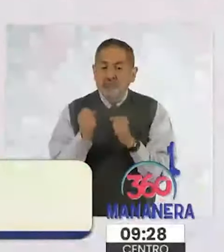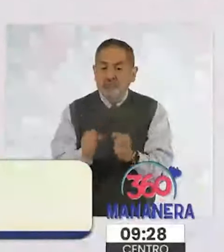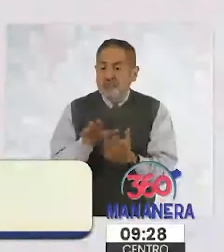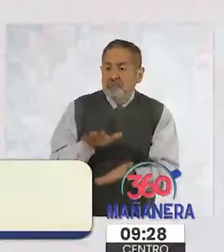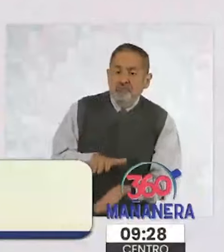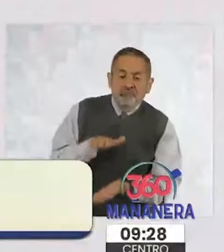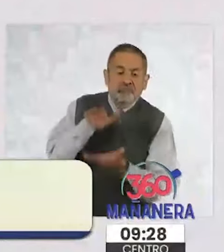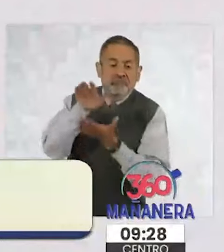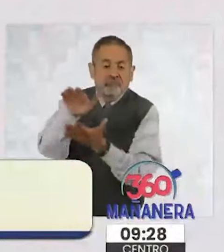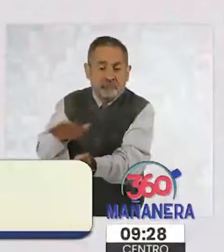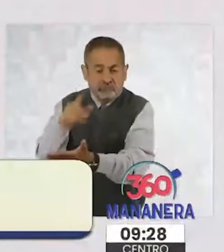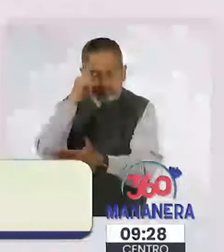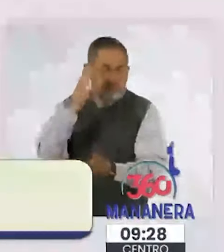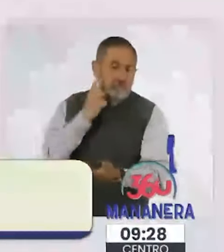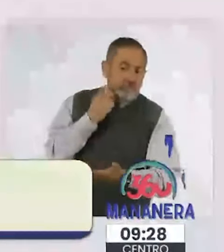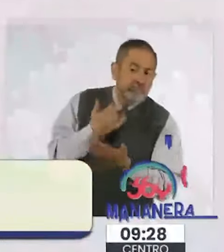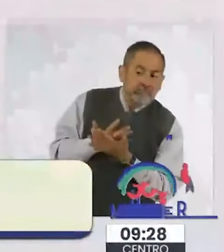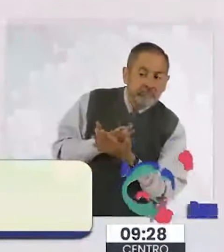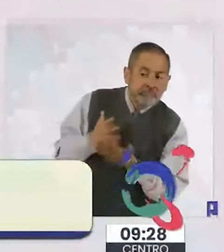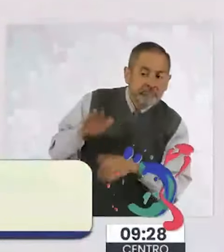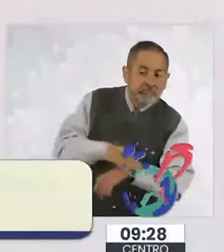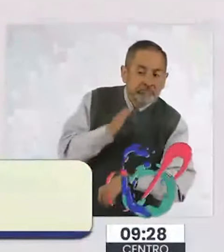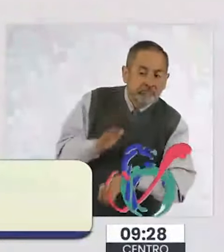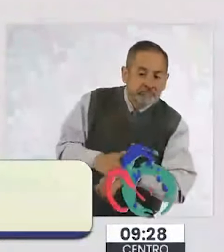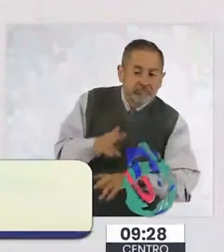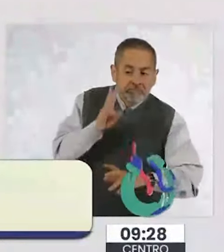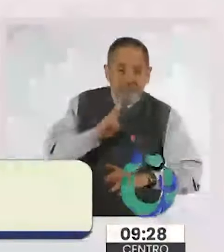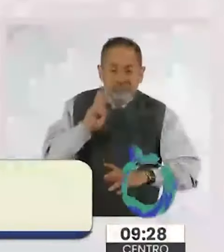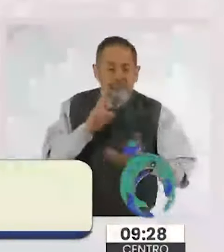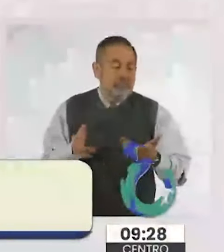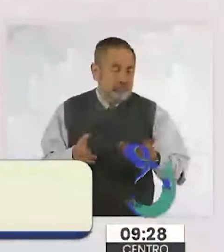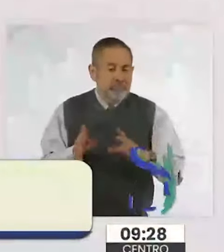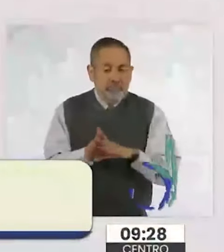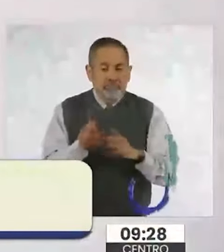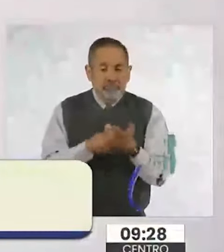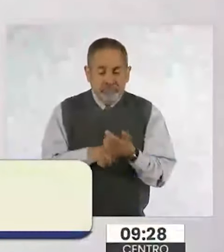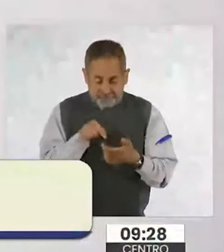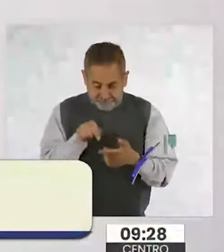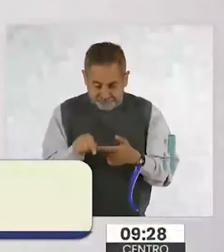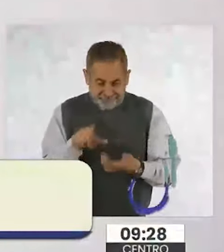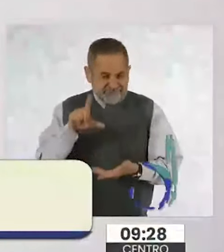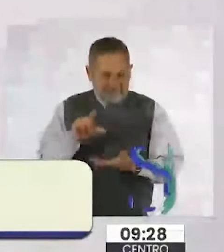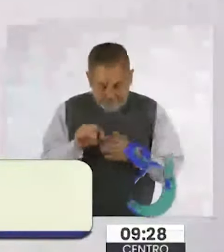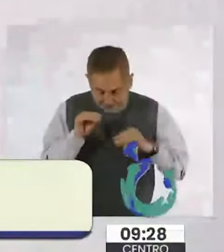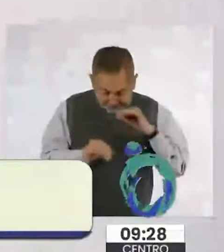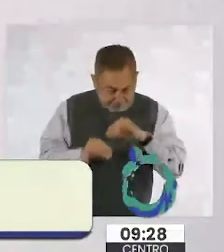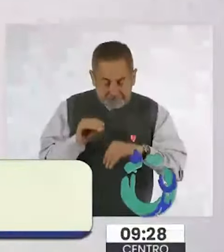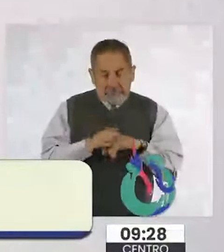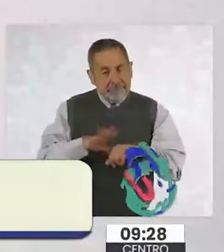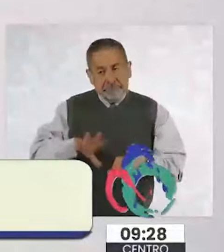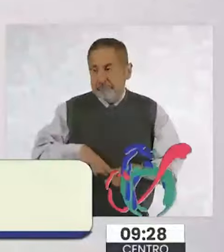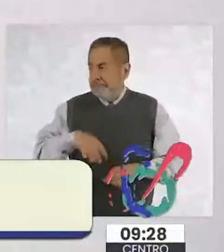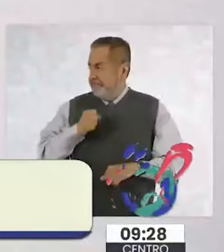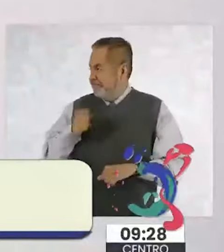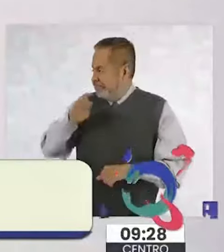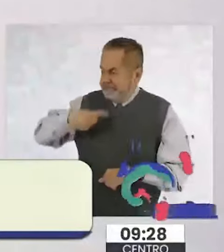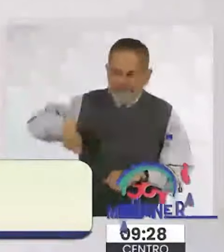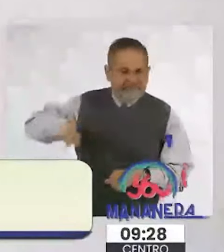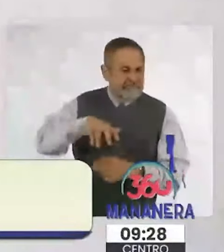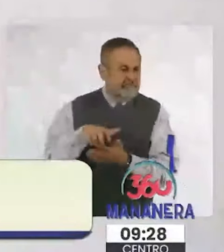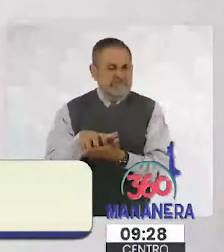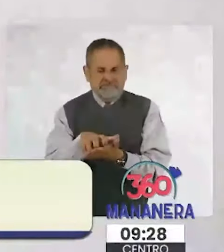reduce el déficit eh Y eso implica también un un esfuerzo mayor de todo el gobierno